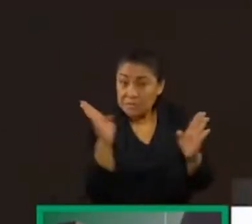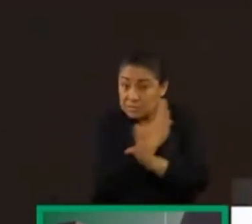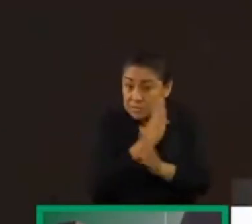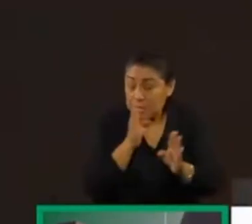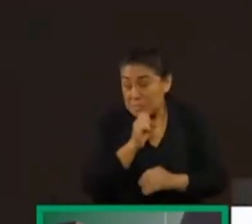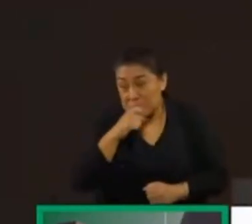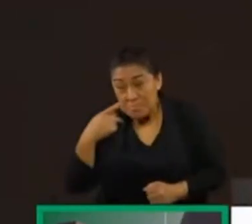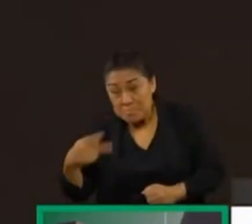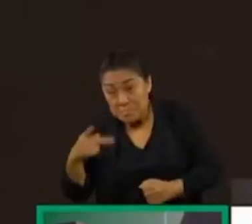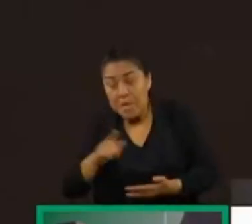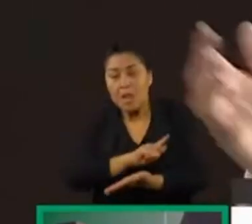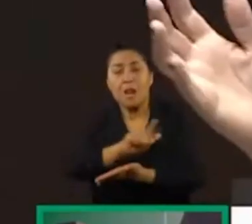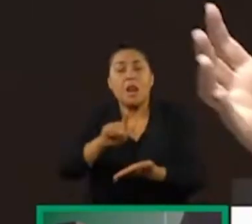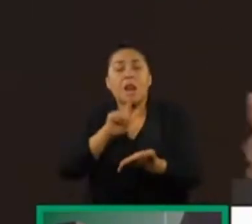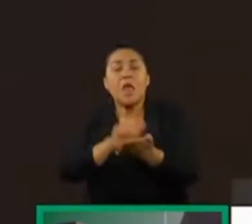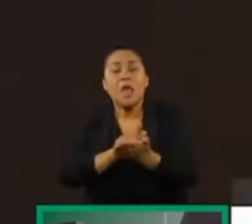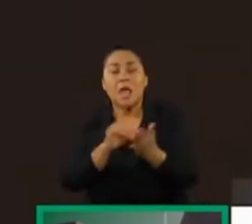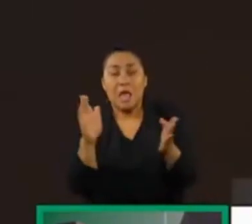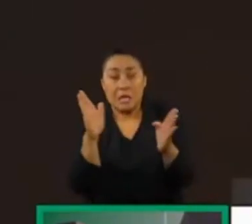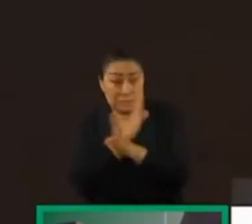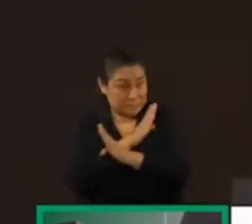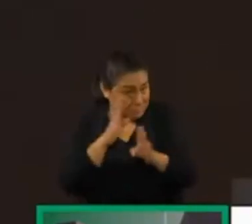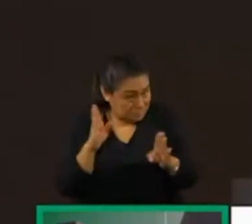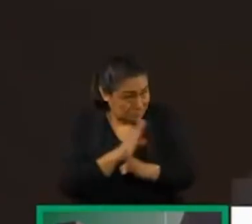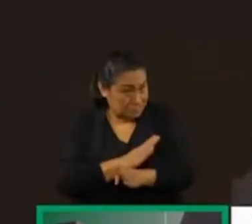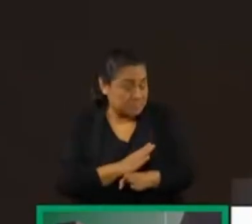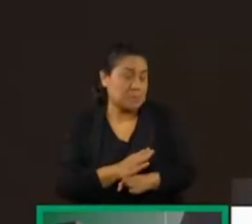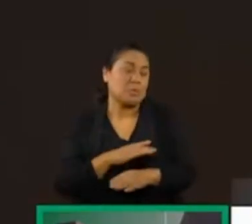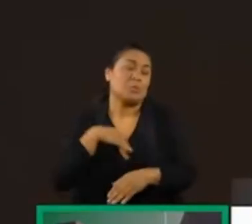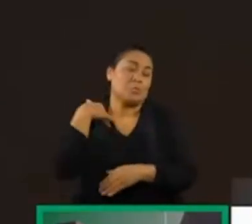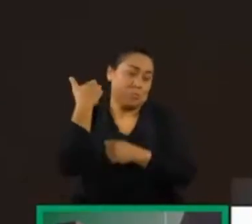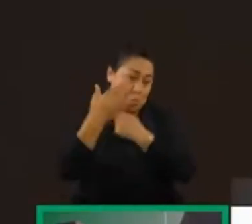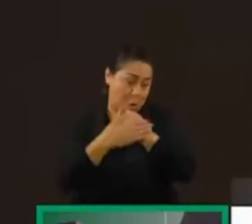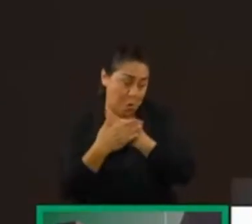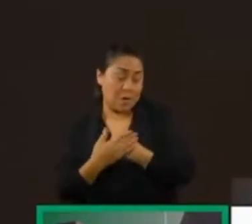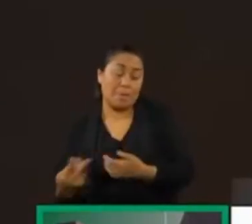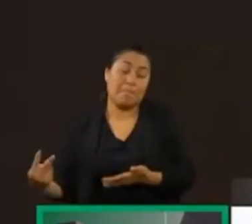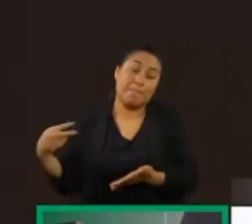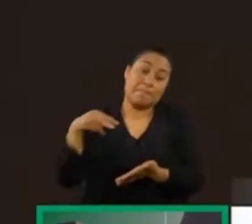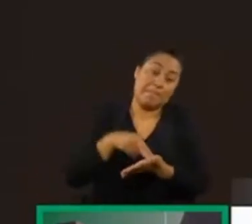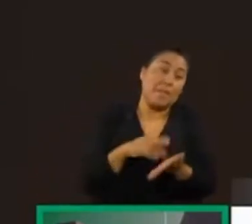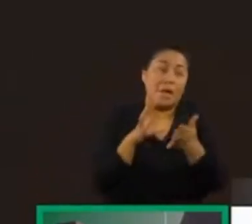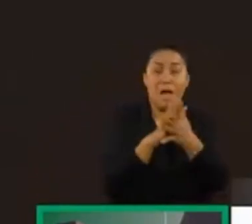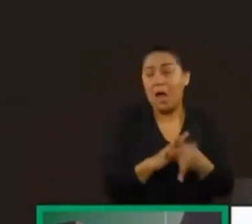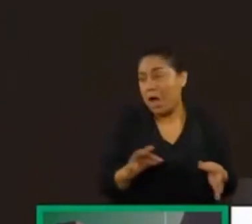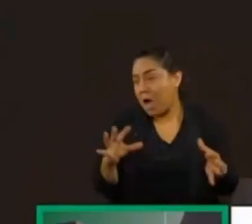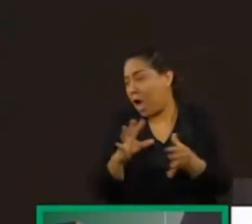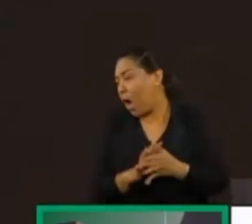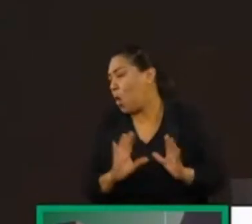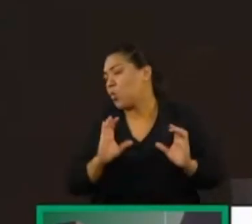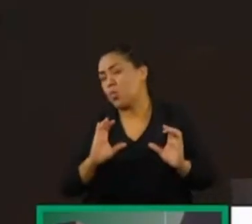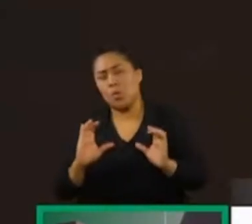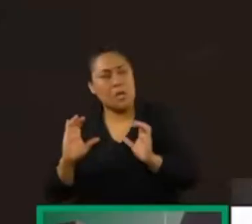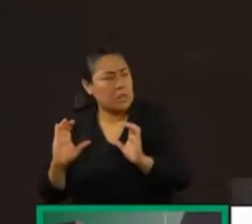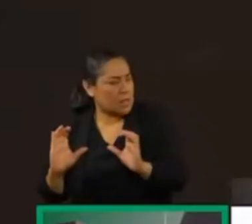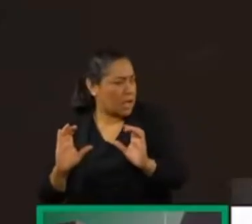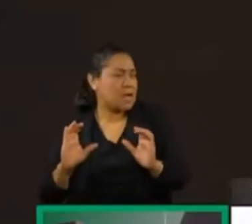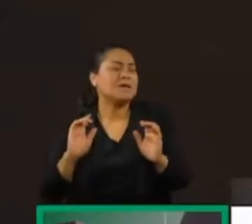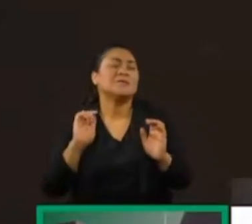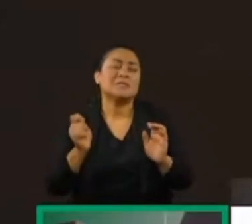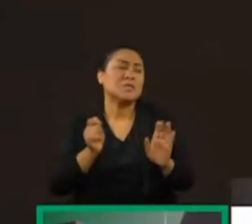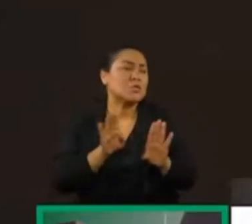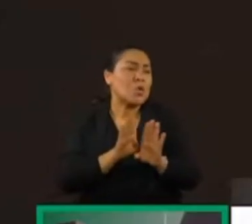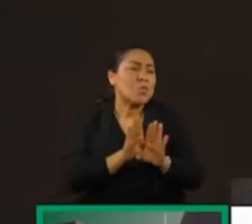de la ley espía. Y vendrán aquí a decirnos que se va a cuidar con el tema del